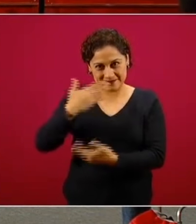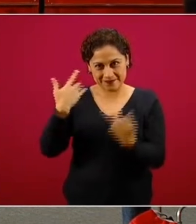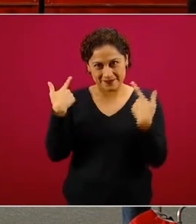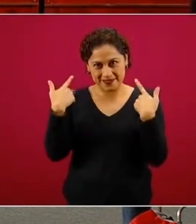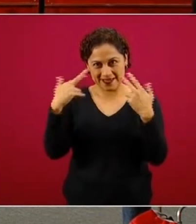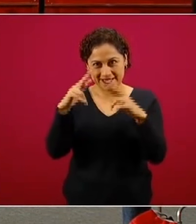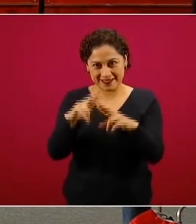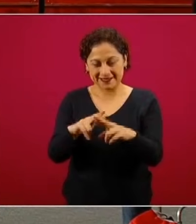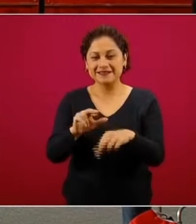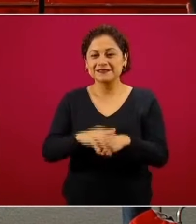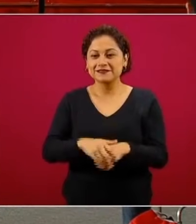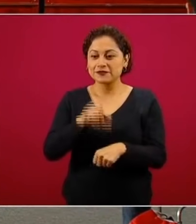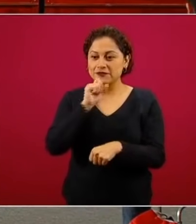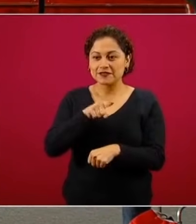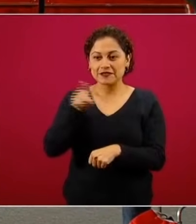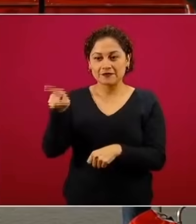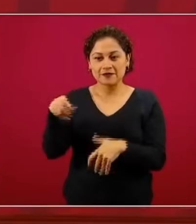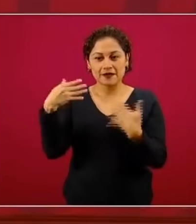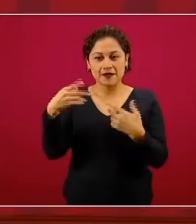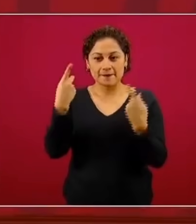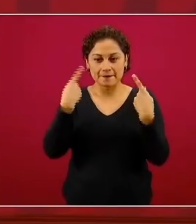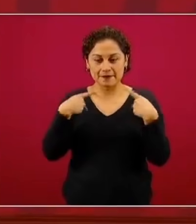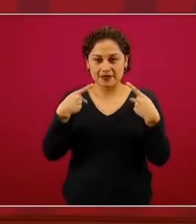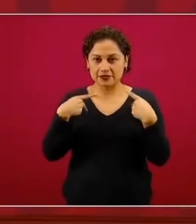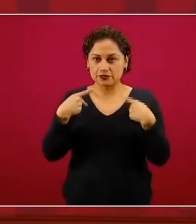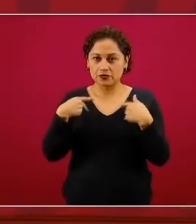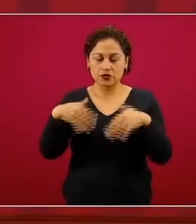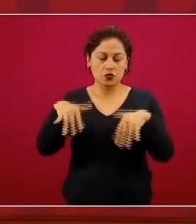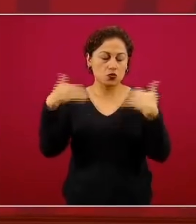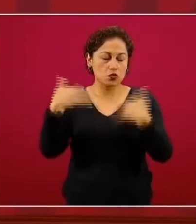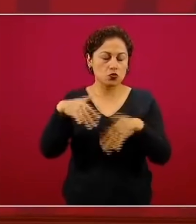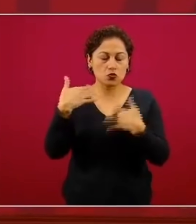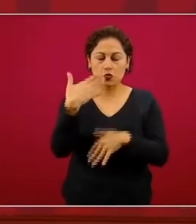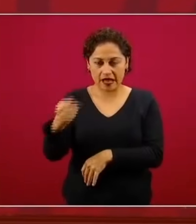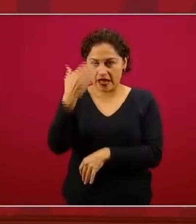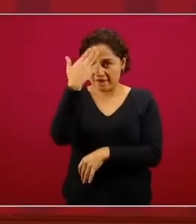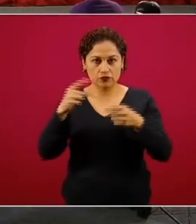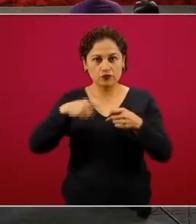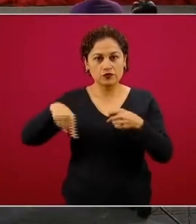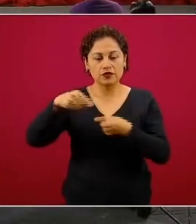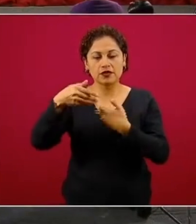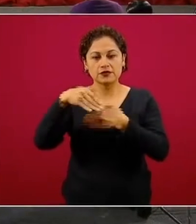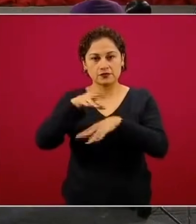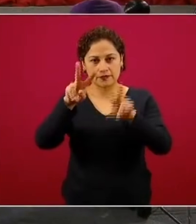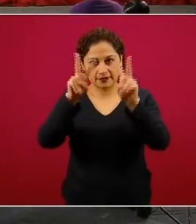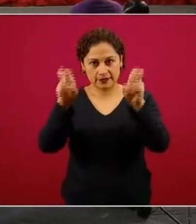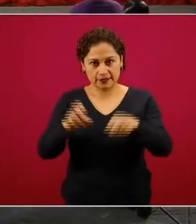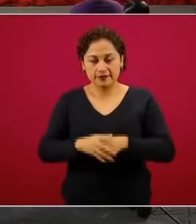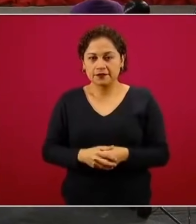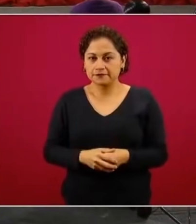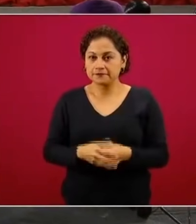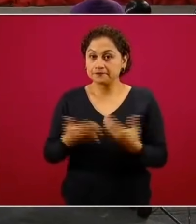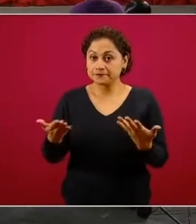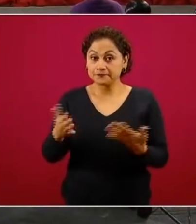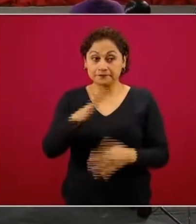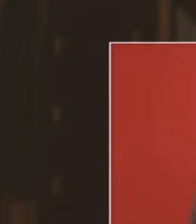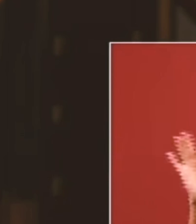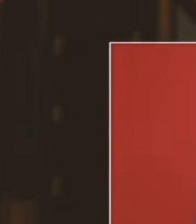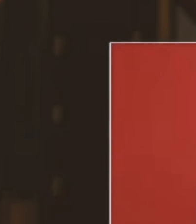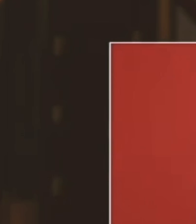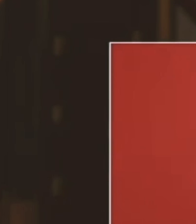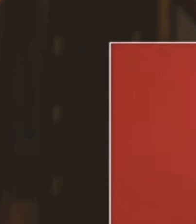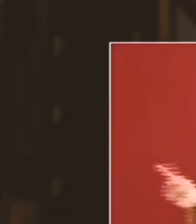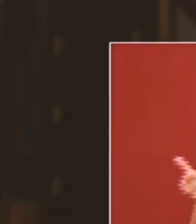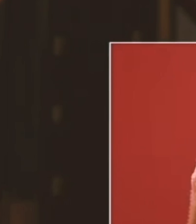y uno de los inmunólogos más destacados del país y con amplio reconocimiento mundial. Y a petición, por demanda popular. Y